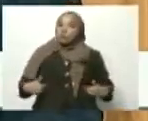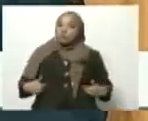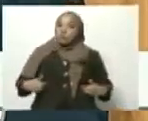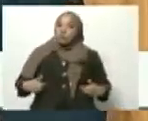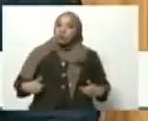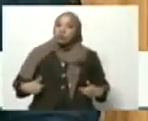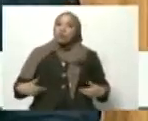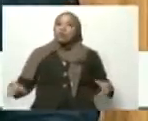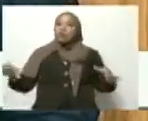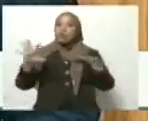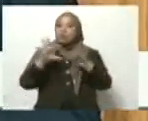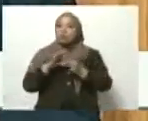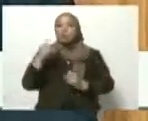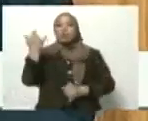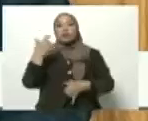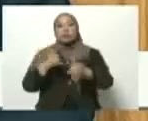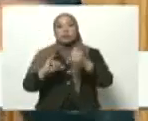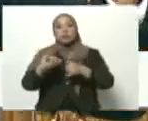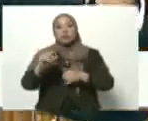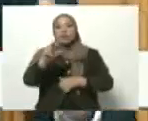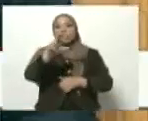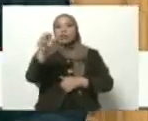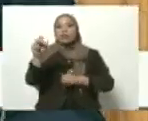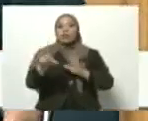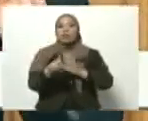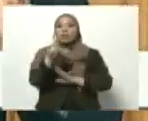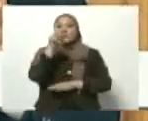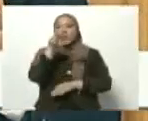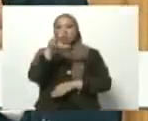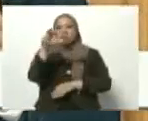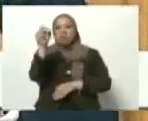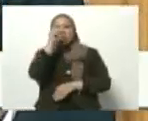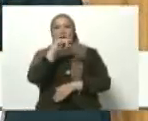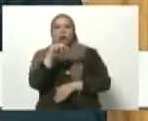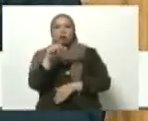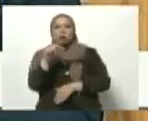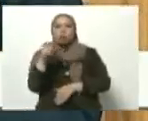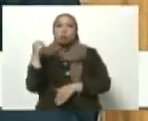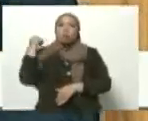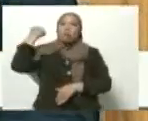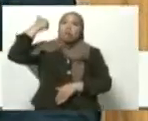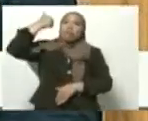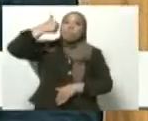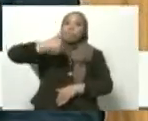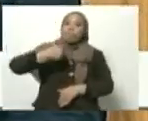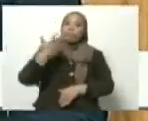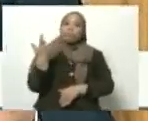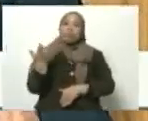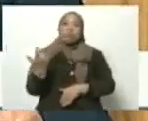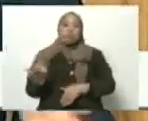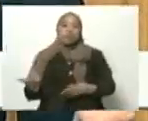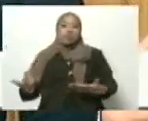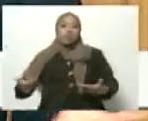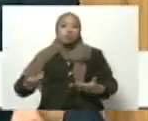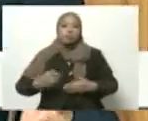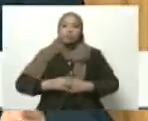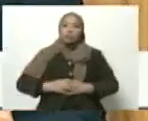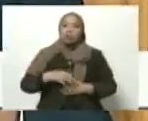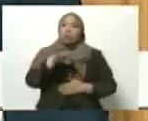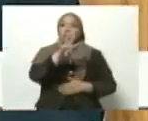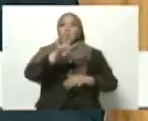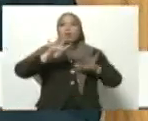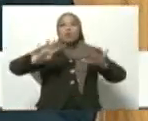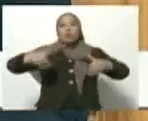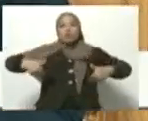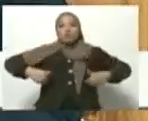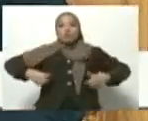coercitivas, unilaterales, ilegales, por más de 3 años, como digo. Pero estas medidas afectan un tercio de la humanidad. 39 países están